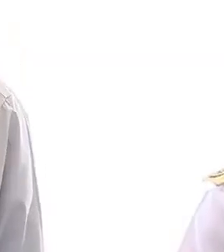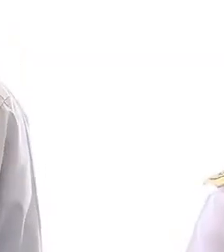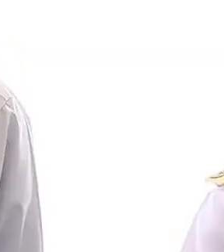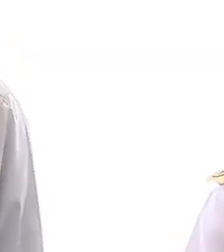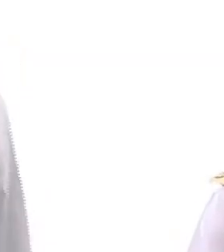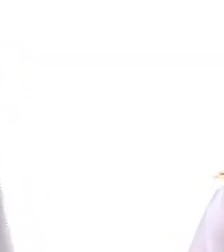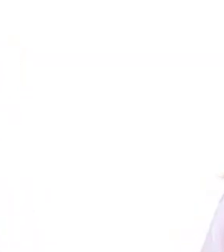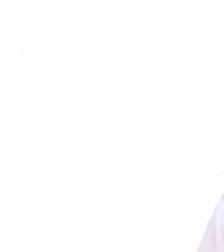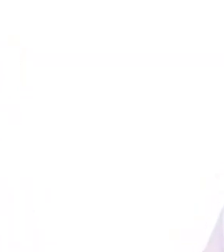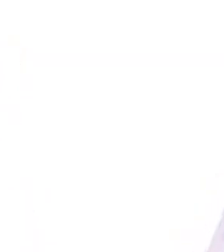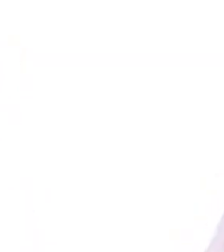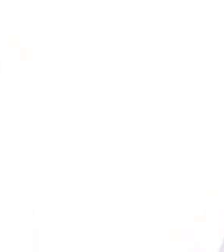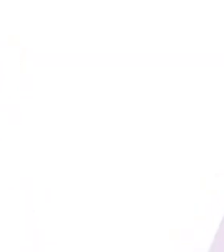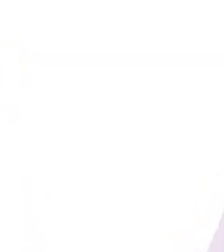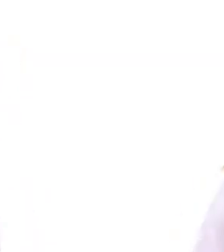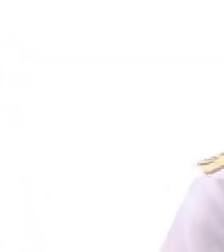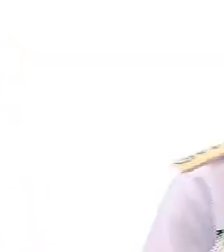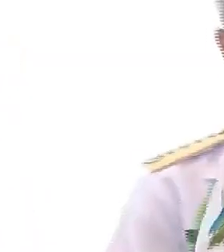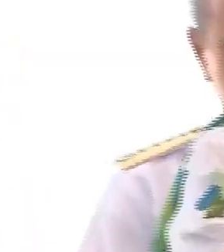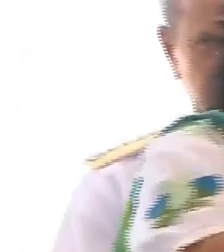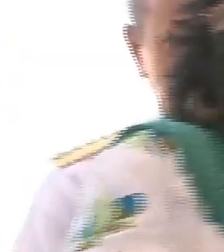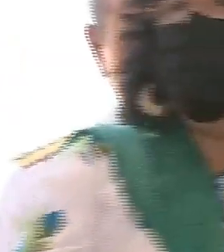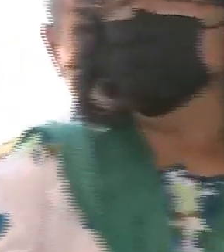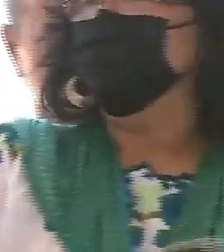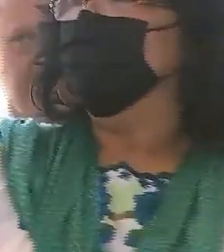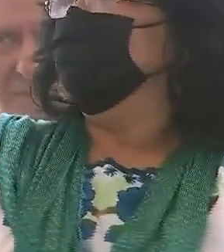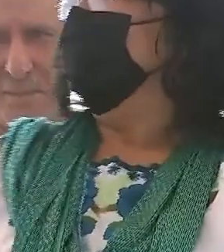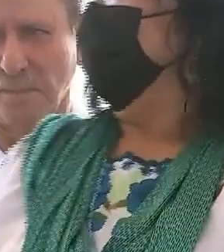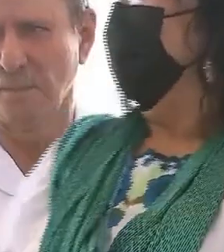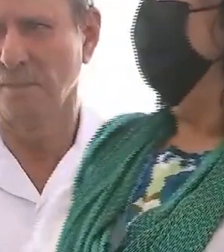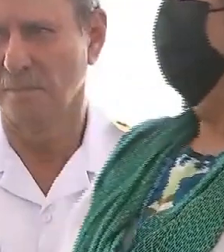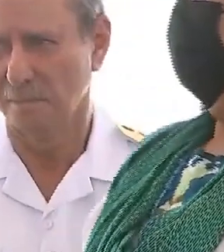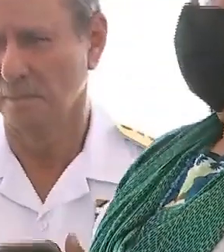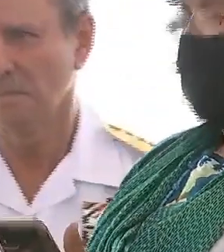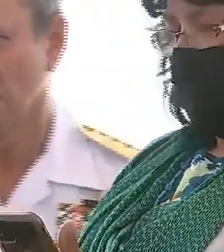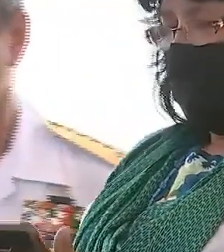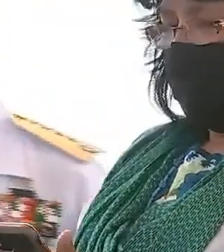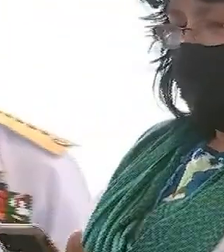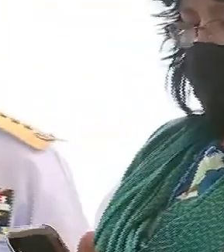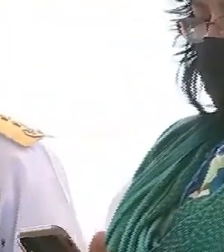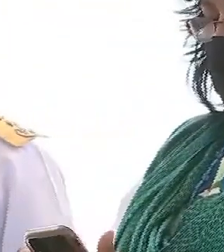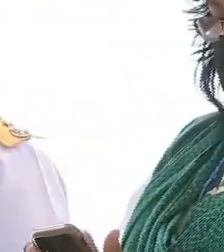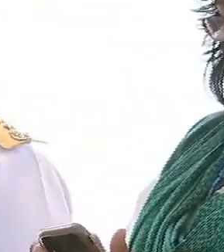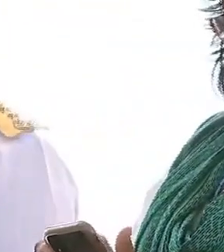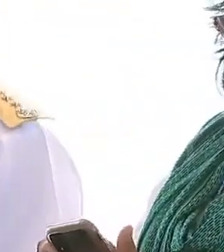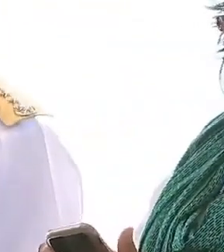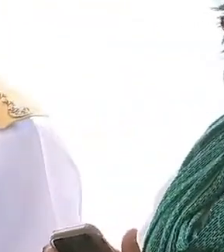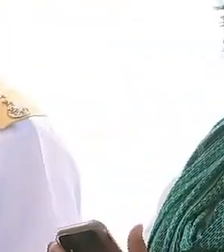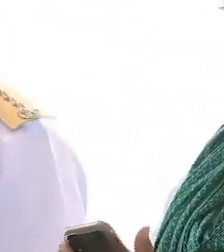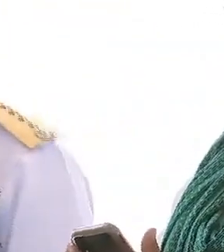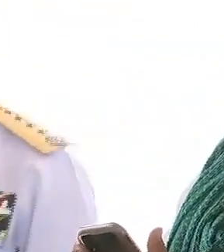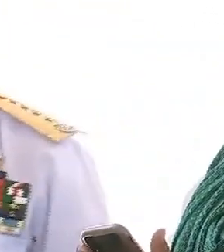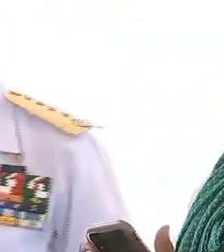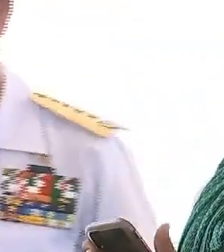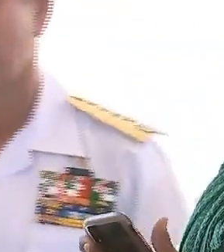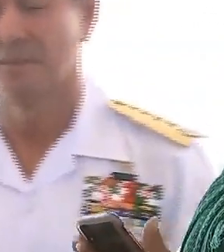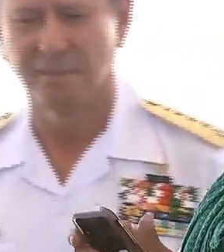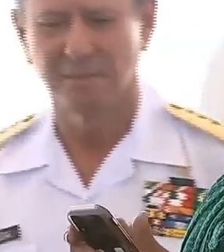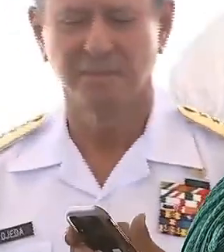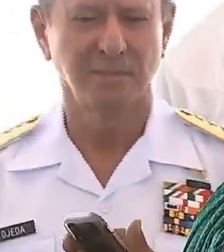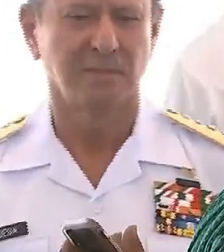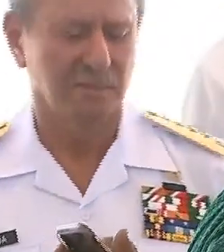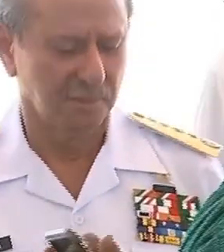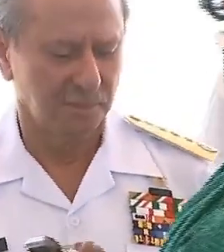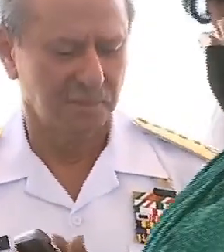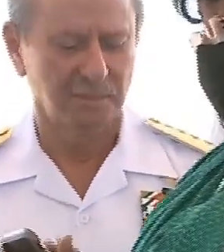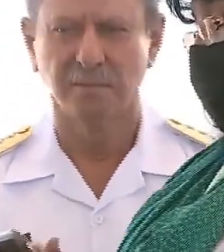En Jimpe Baisae, Intojiba una línea, Huaca, yo yauta, y en México betana, Intocaya yaurata, pueblo